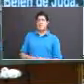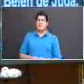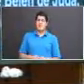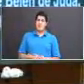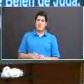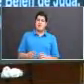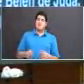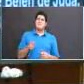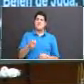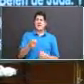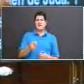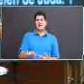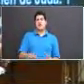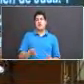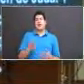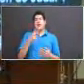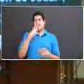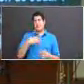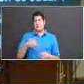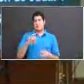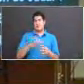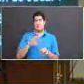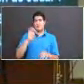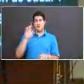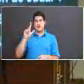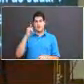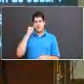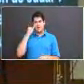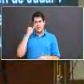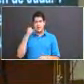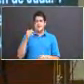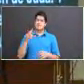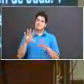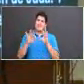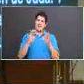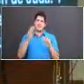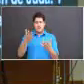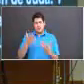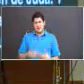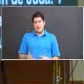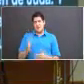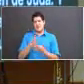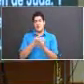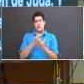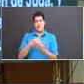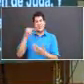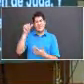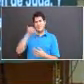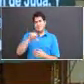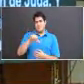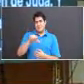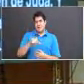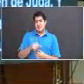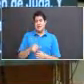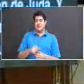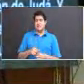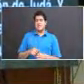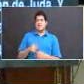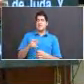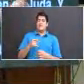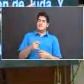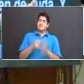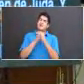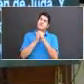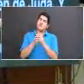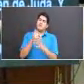Señor, Ananías, Zafira trajeron una ofrenda mal traída y le cortaron las alas. Señor, por favor, ayúdame. Va,